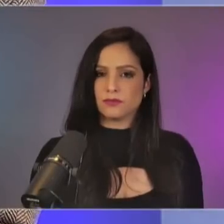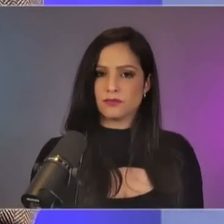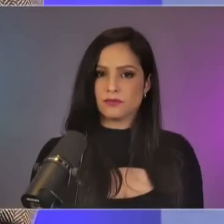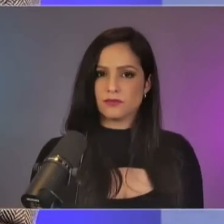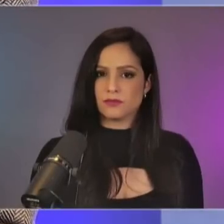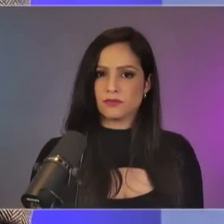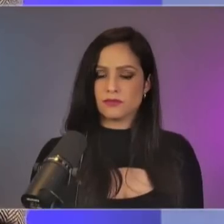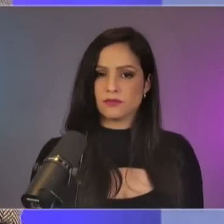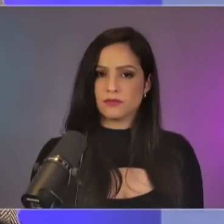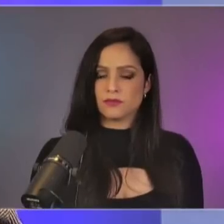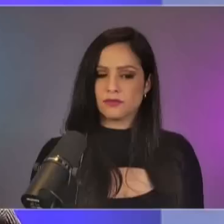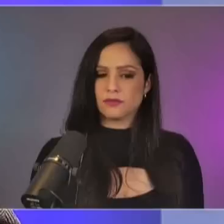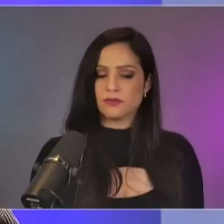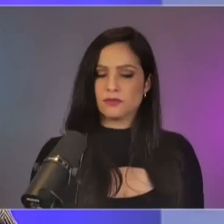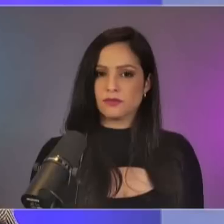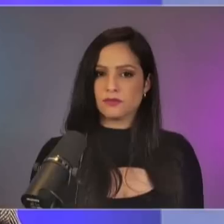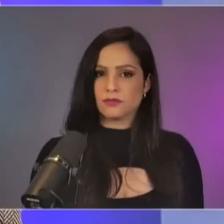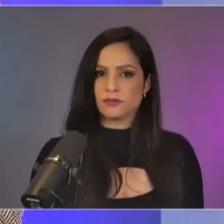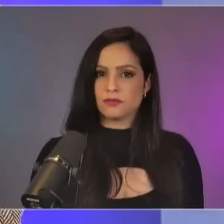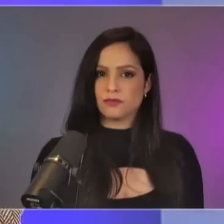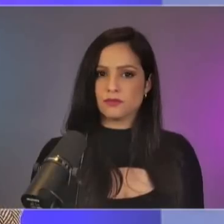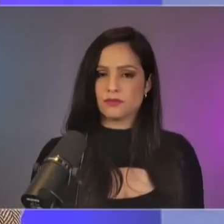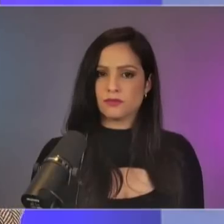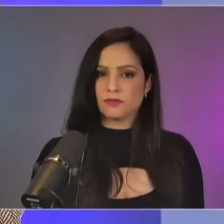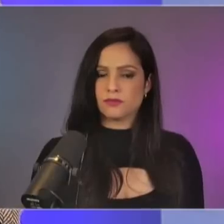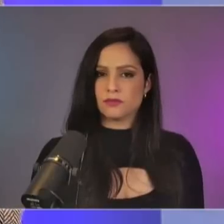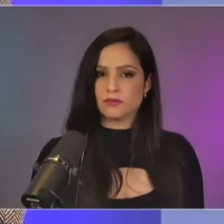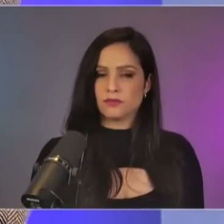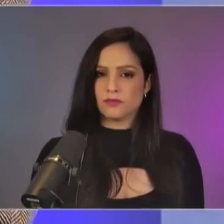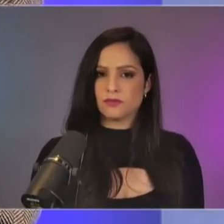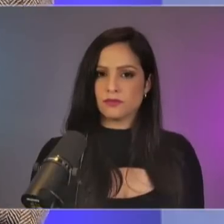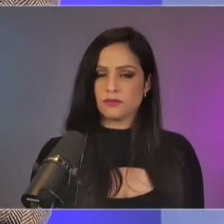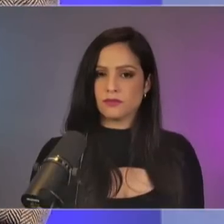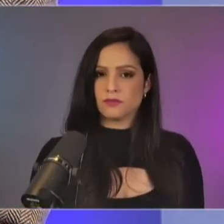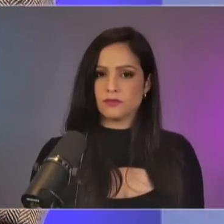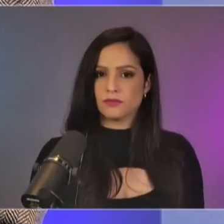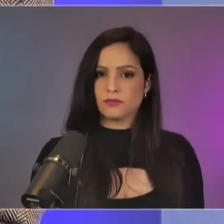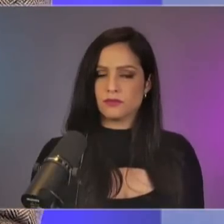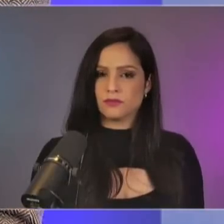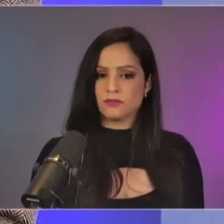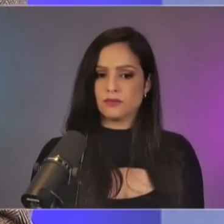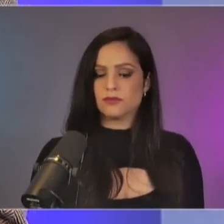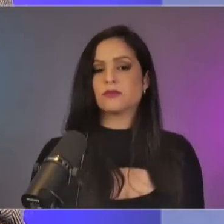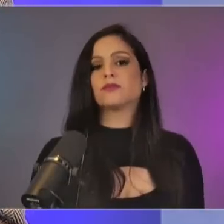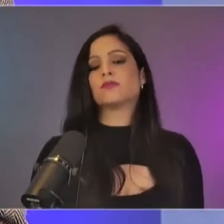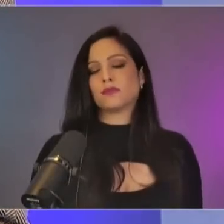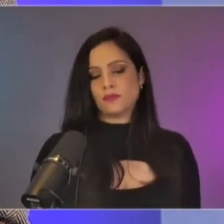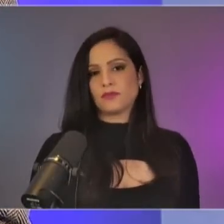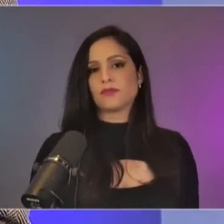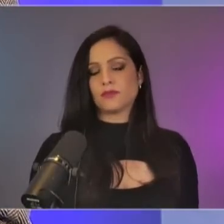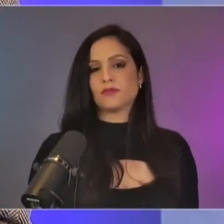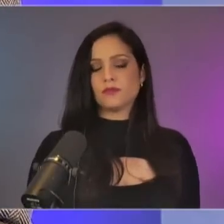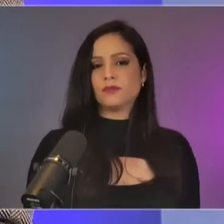cursos avalados por Universidad con un título que hizo universidad pero es un curso no es una especialidad